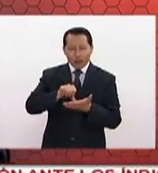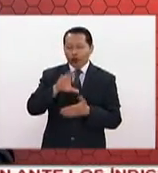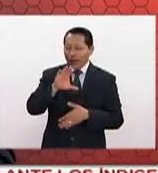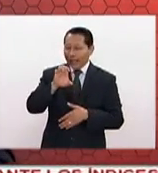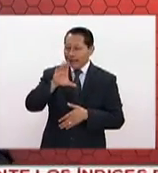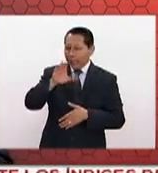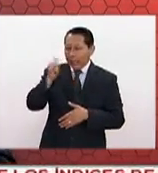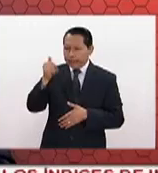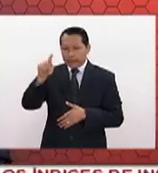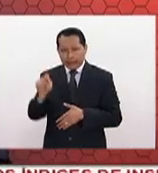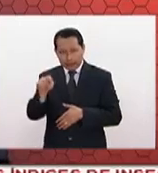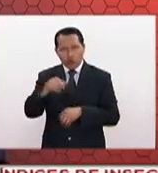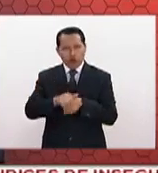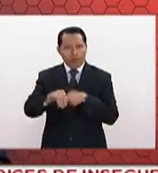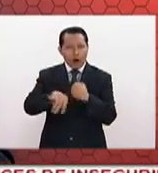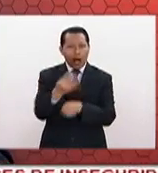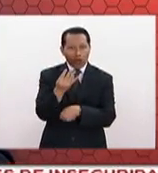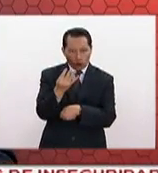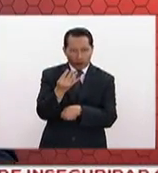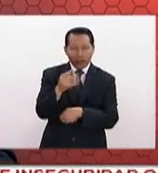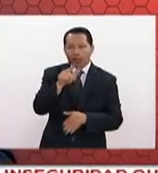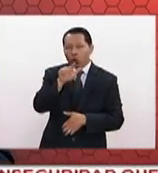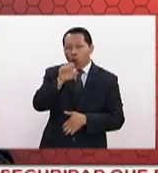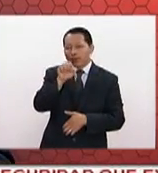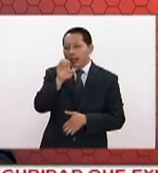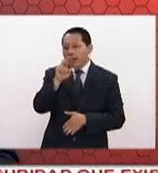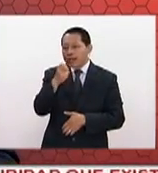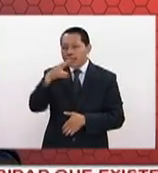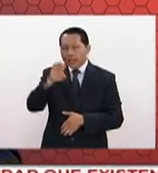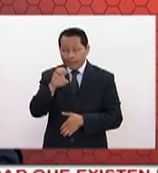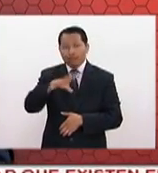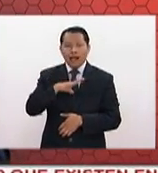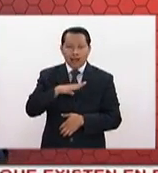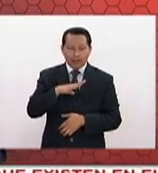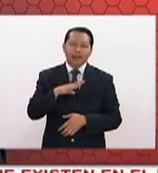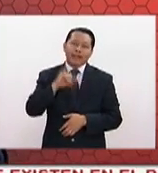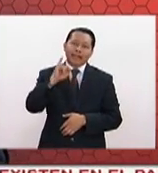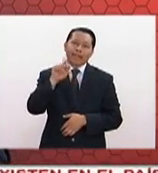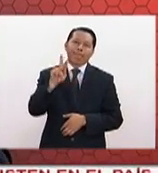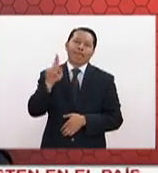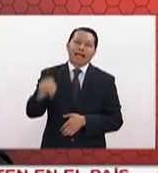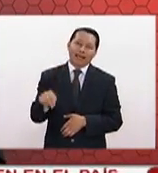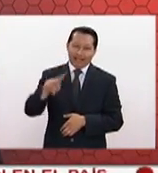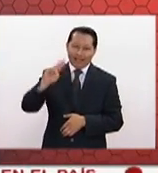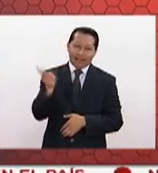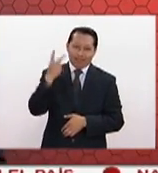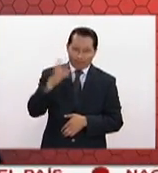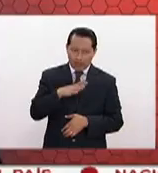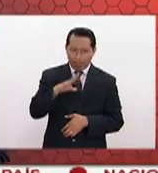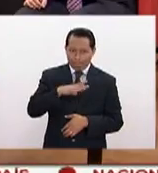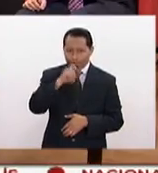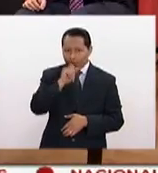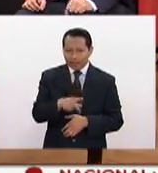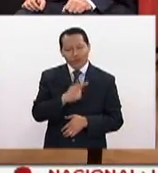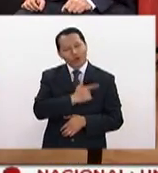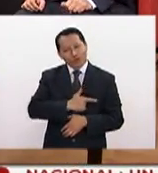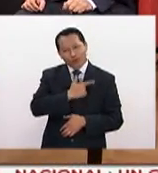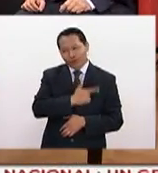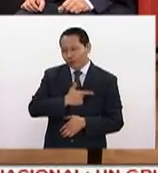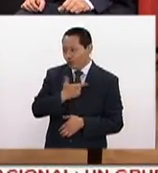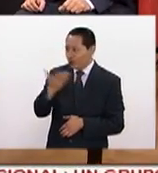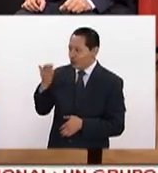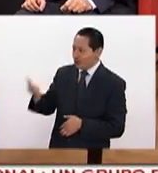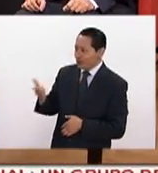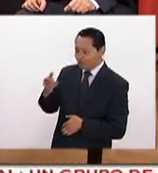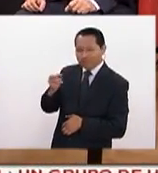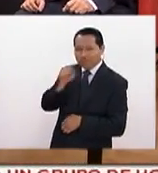y Tecnológicos CECIT 14, Luis Enrique Erro, del Instituto Politécnico Nacional, del Politécnico Nacional. Un placer saludarle, maestra, qué